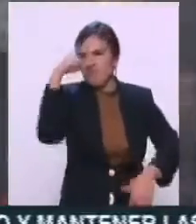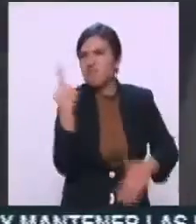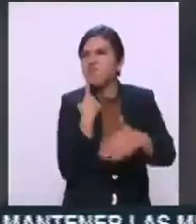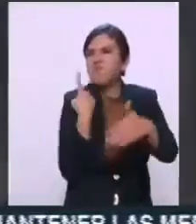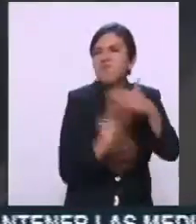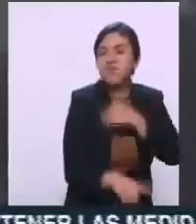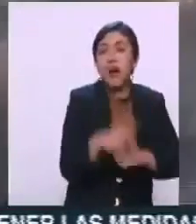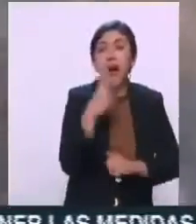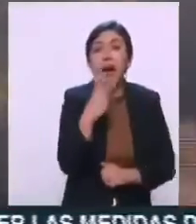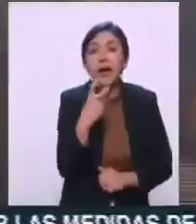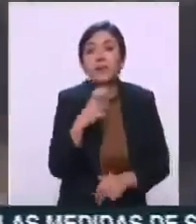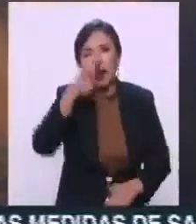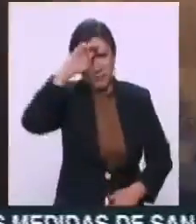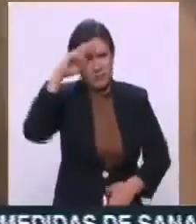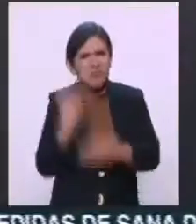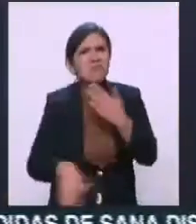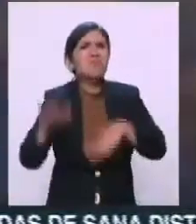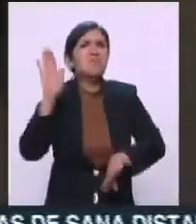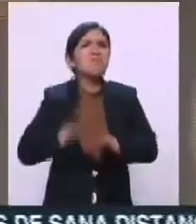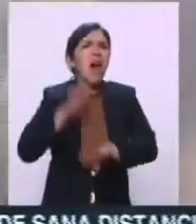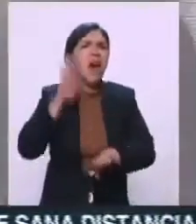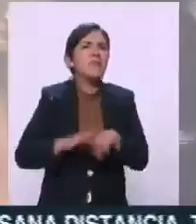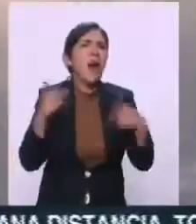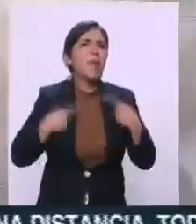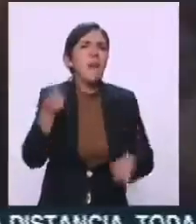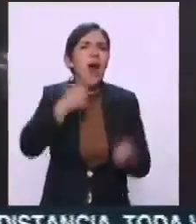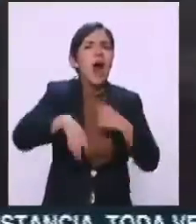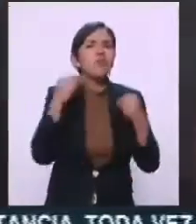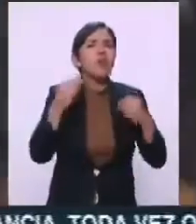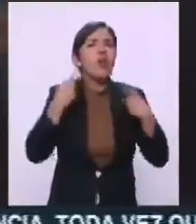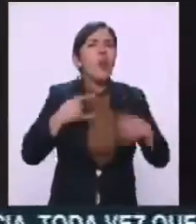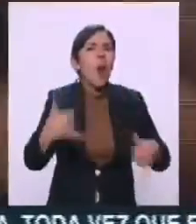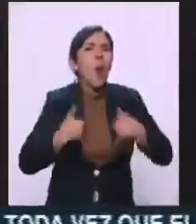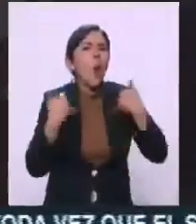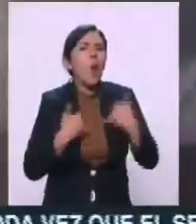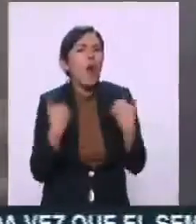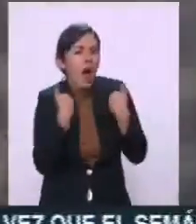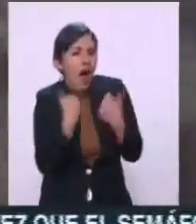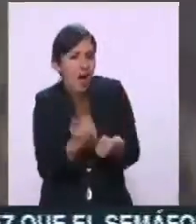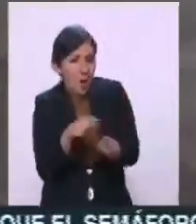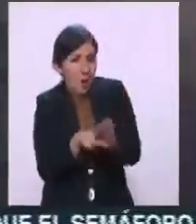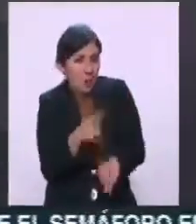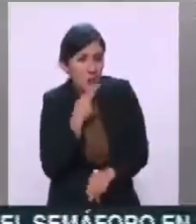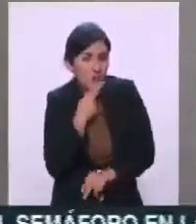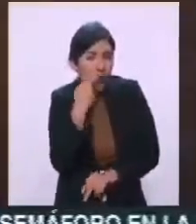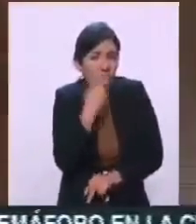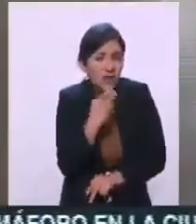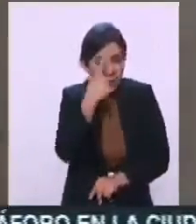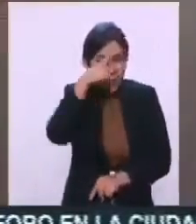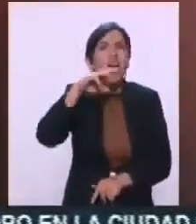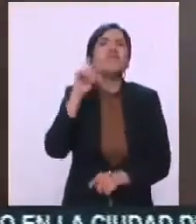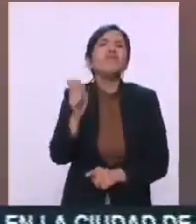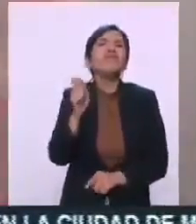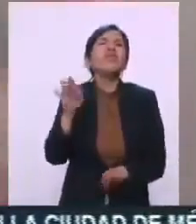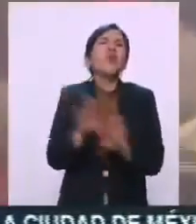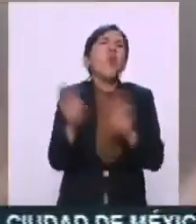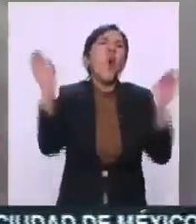En el camino, la rebeldía y verdaderas convicciones de muchos jóvenes son usadas con oscuros fines.